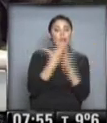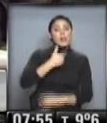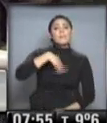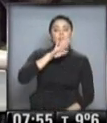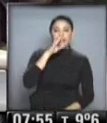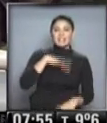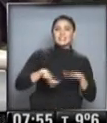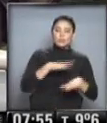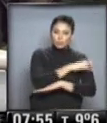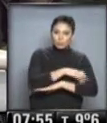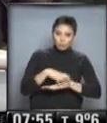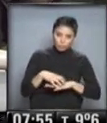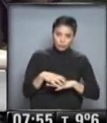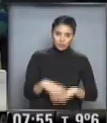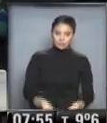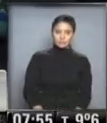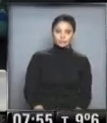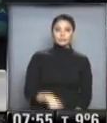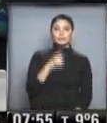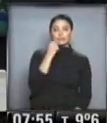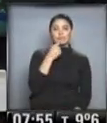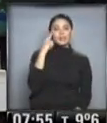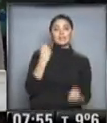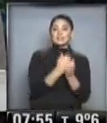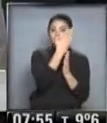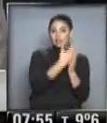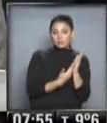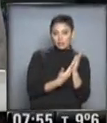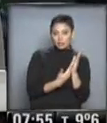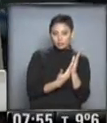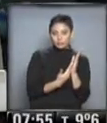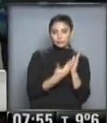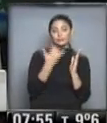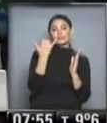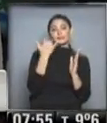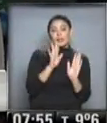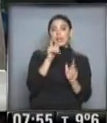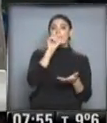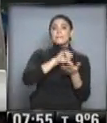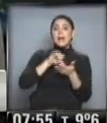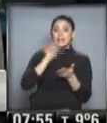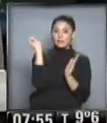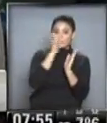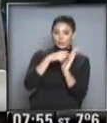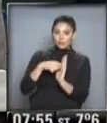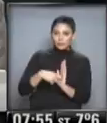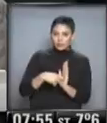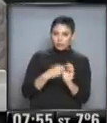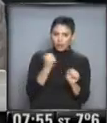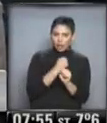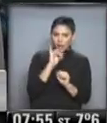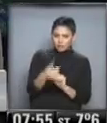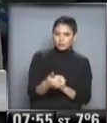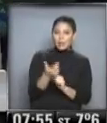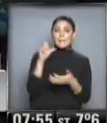ellos en situación vulnerable. Claro, puntualmente el tratado, por un lado, hace que los países que lo firmen y lo ratifiquen incluyan